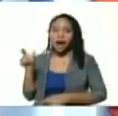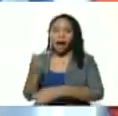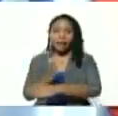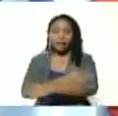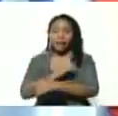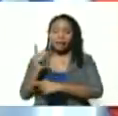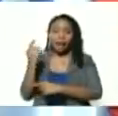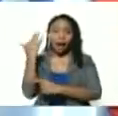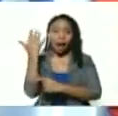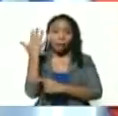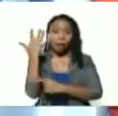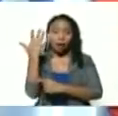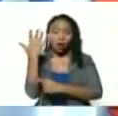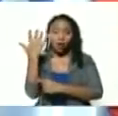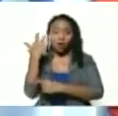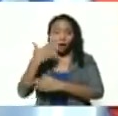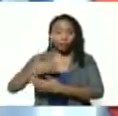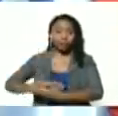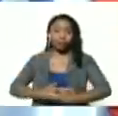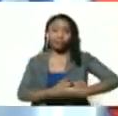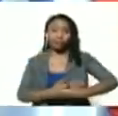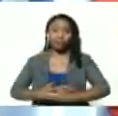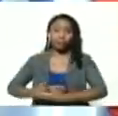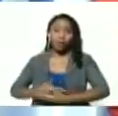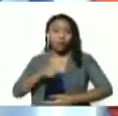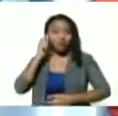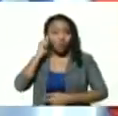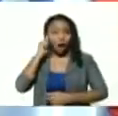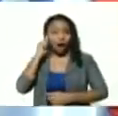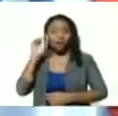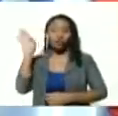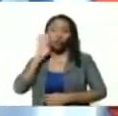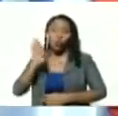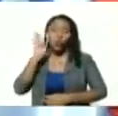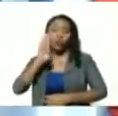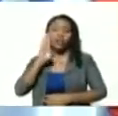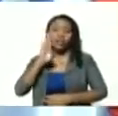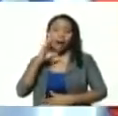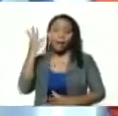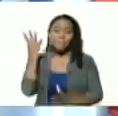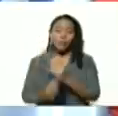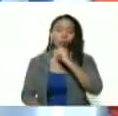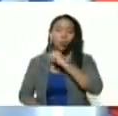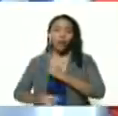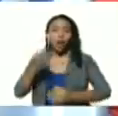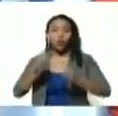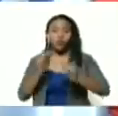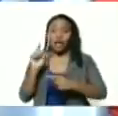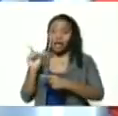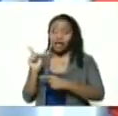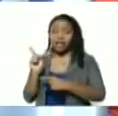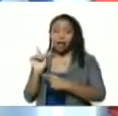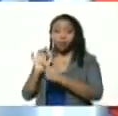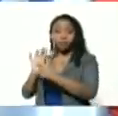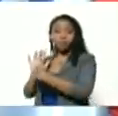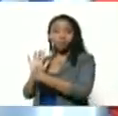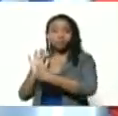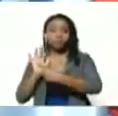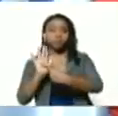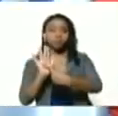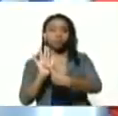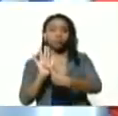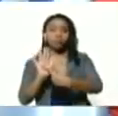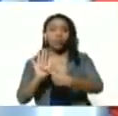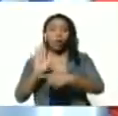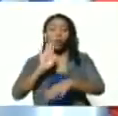la mano que me hacía la cuna era una gran corrupta, prófugo de la justicia, incluso señalada